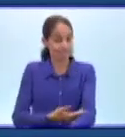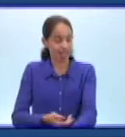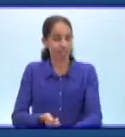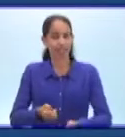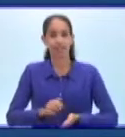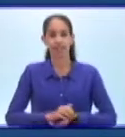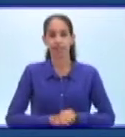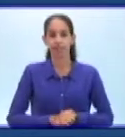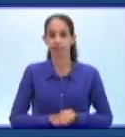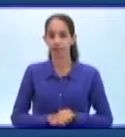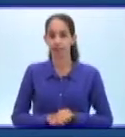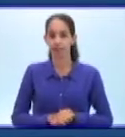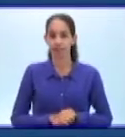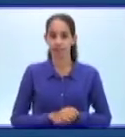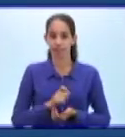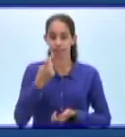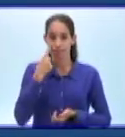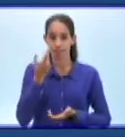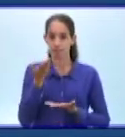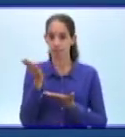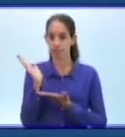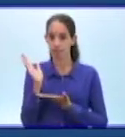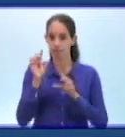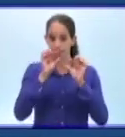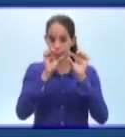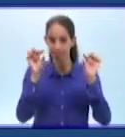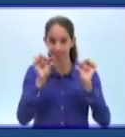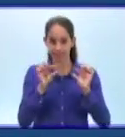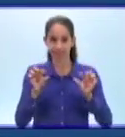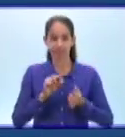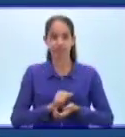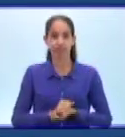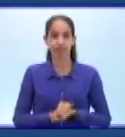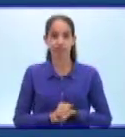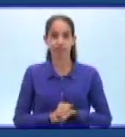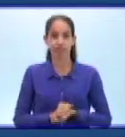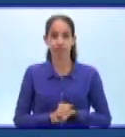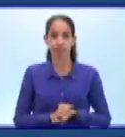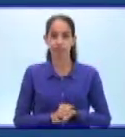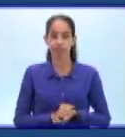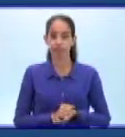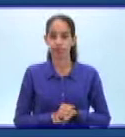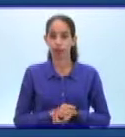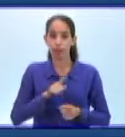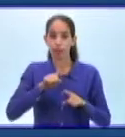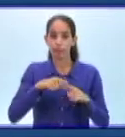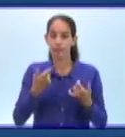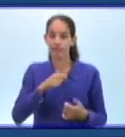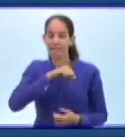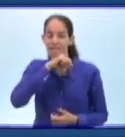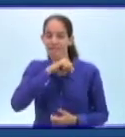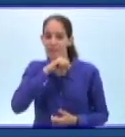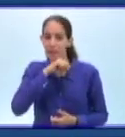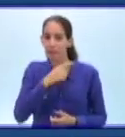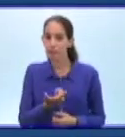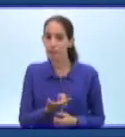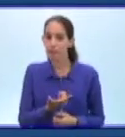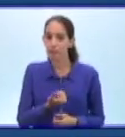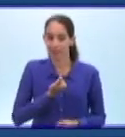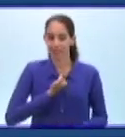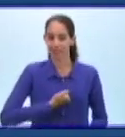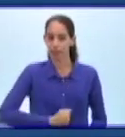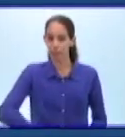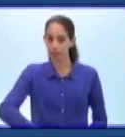fuerza de la sangre por ese ser que nos formó en sus entrañas, nos trajo al